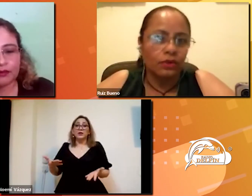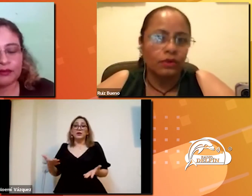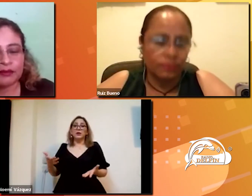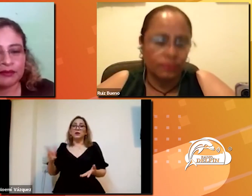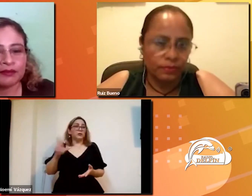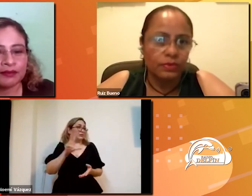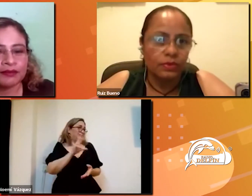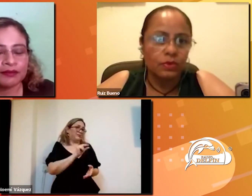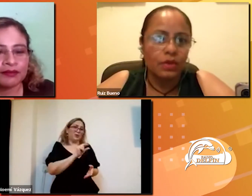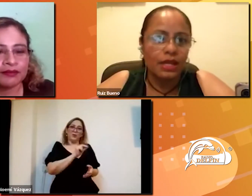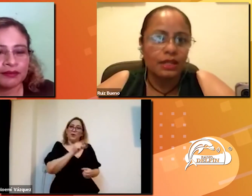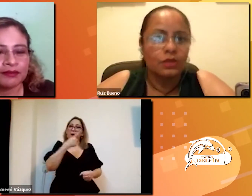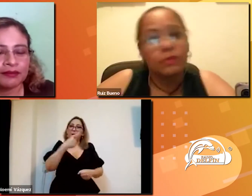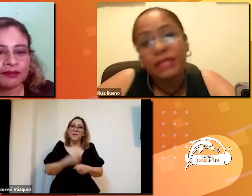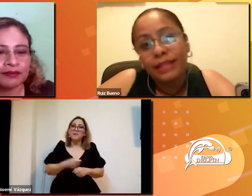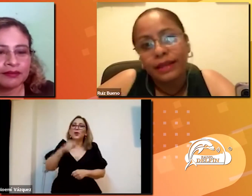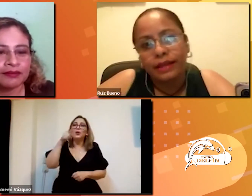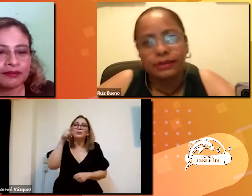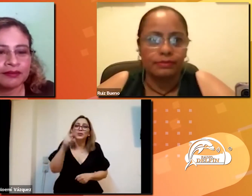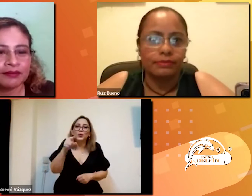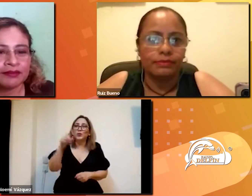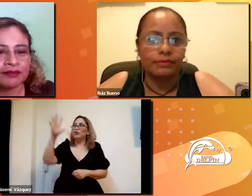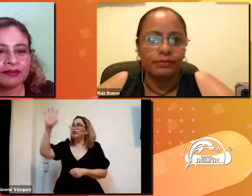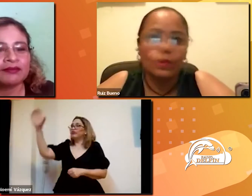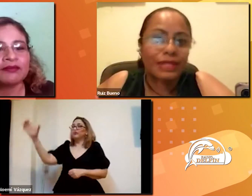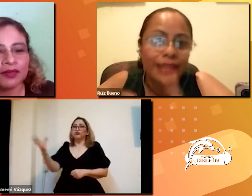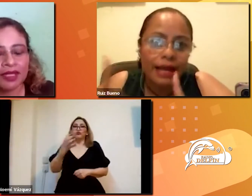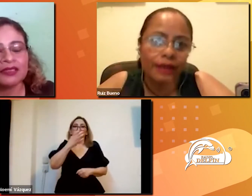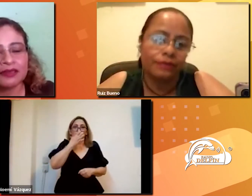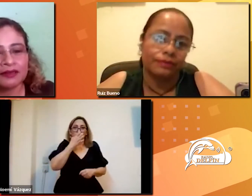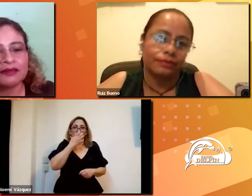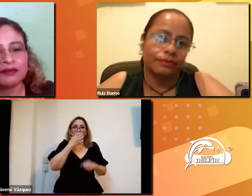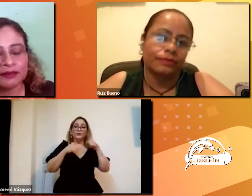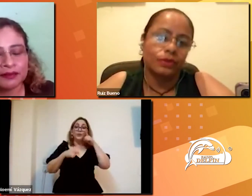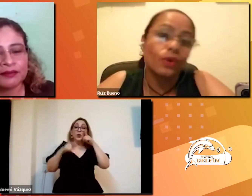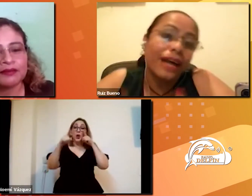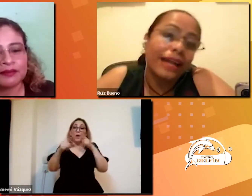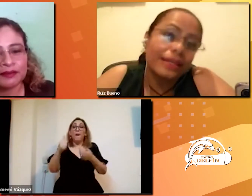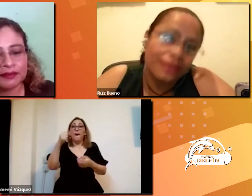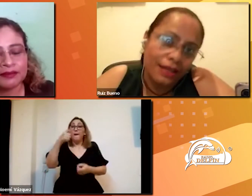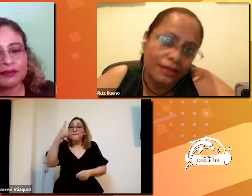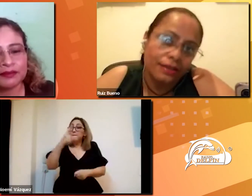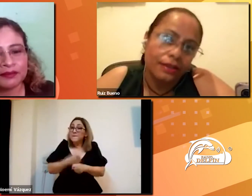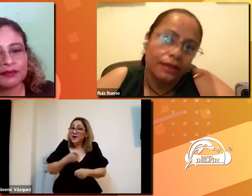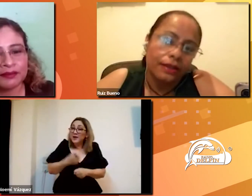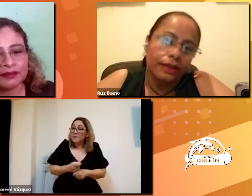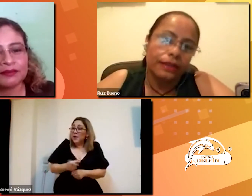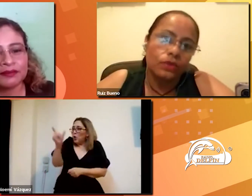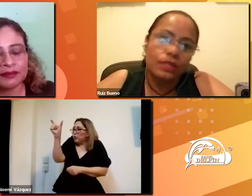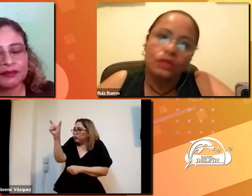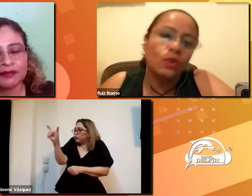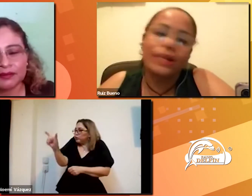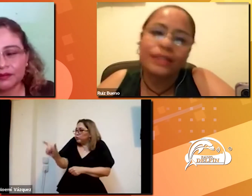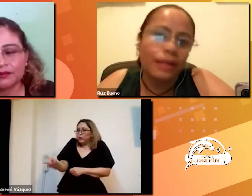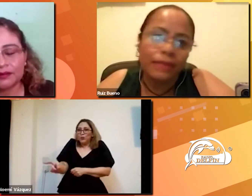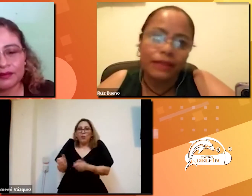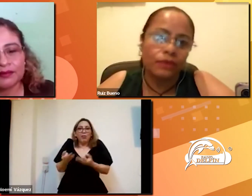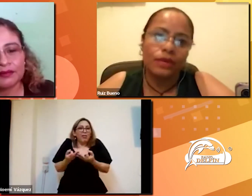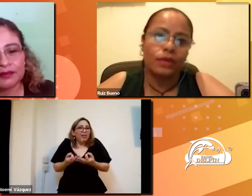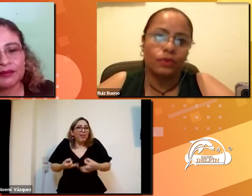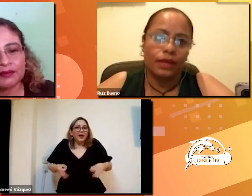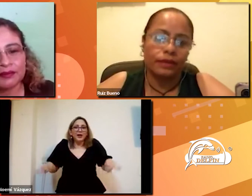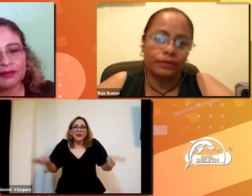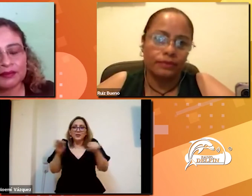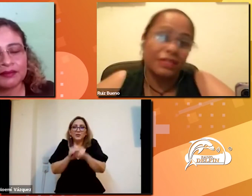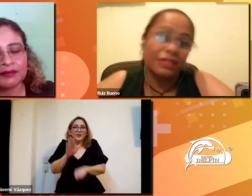dando son miserias, no es real, son carencias. Entonces, no es realmente